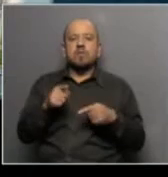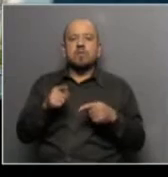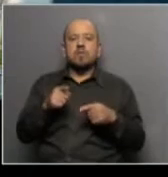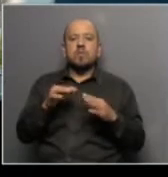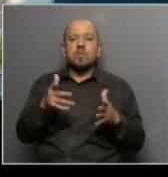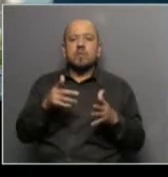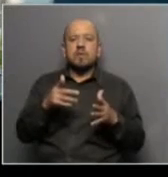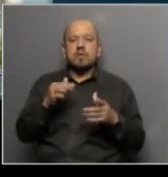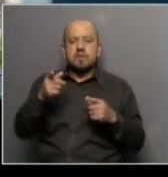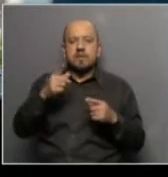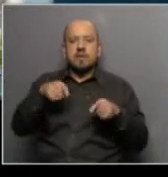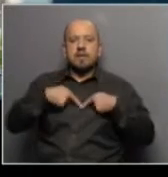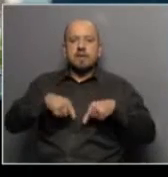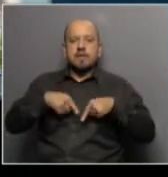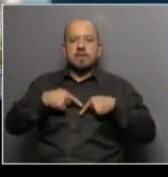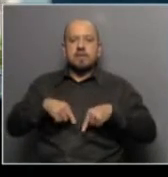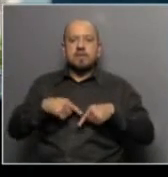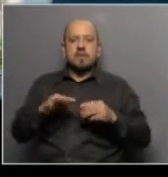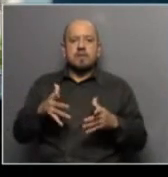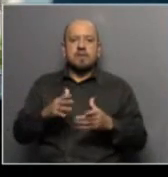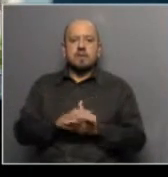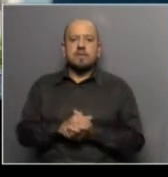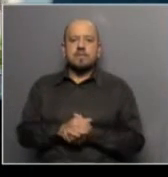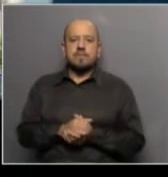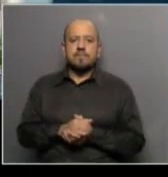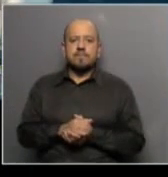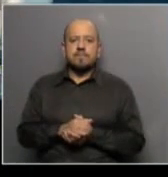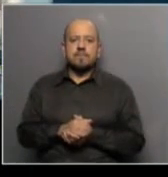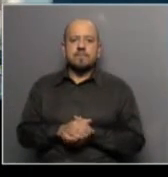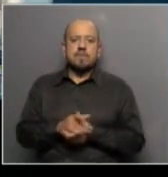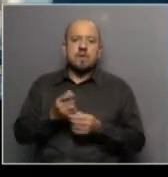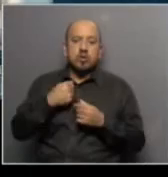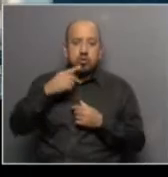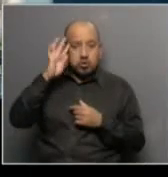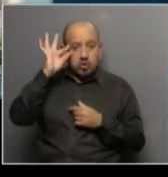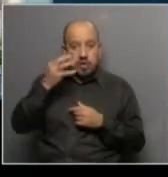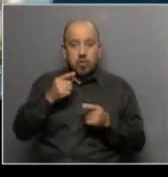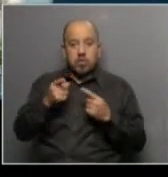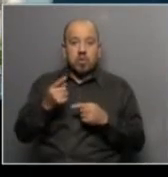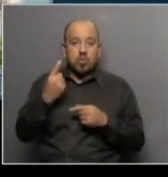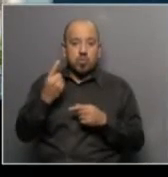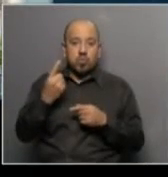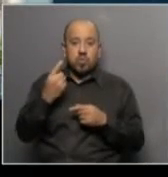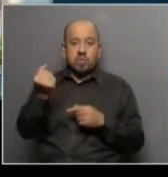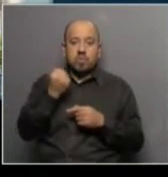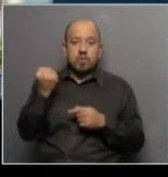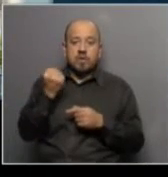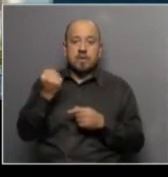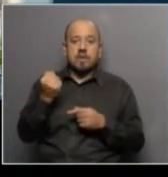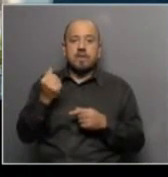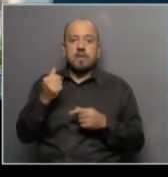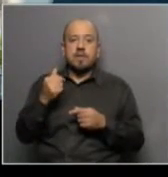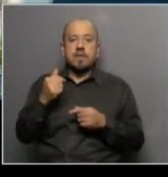¿Cuál es la cabeza de la Intendencia, digamos, en ese sentido? Sin lugar a dudas, yo creo que uno de los elementos importantes es